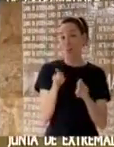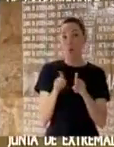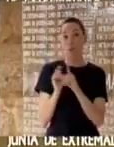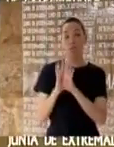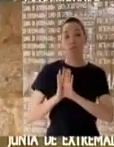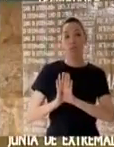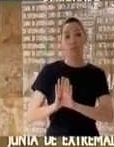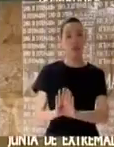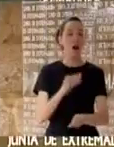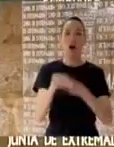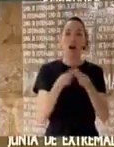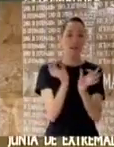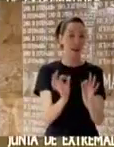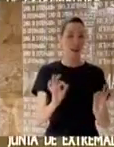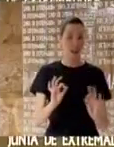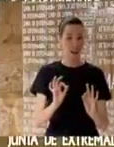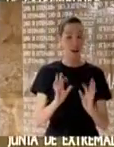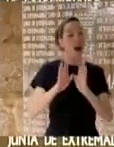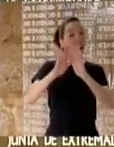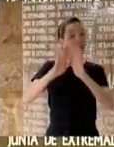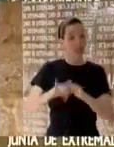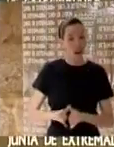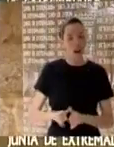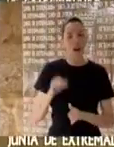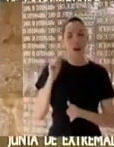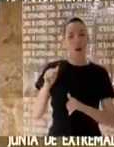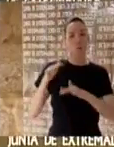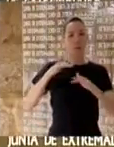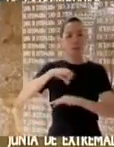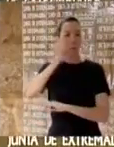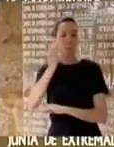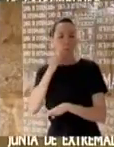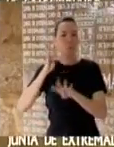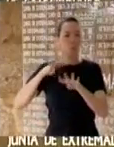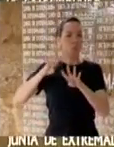y desgraciadamente todo ese movimiento ha mutado en un